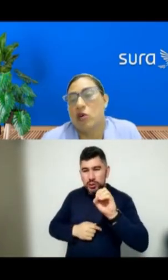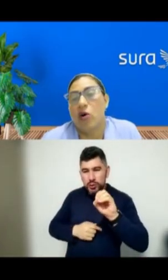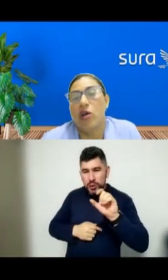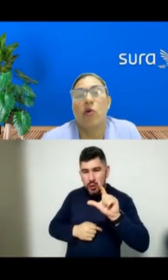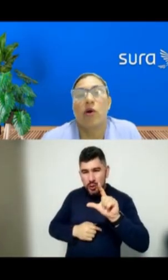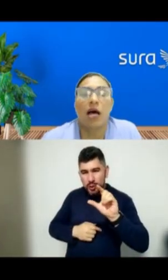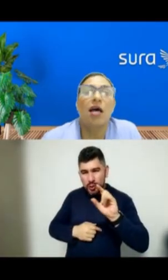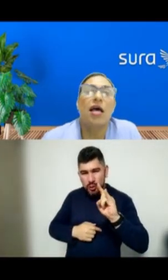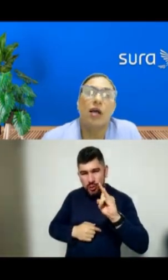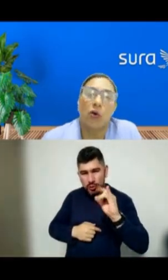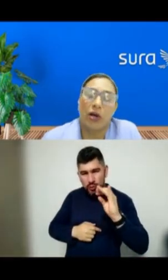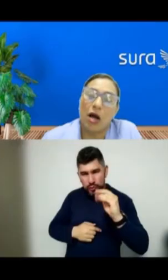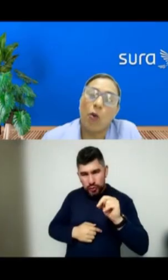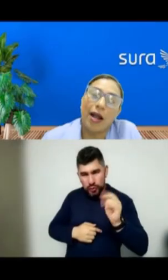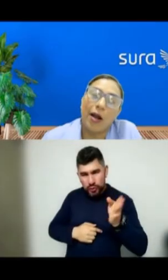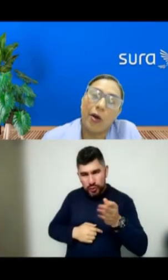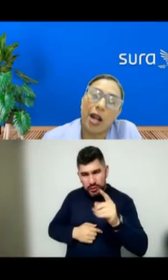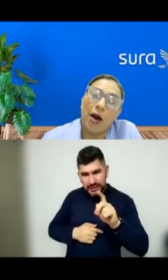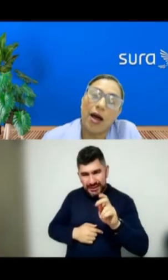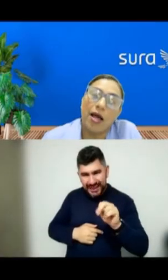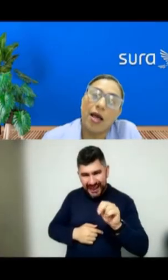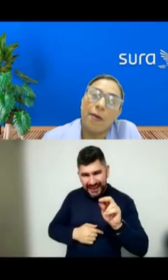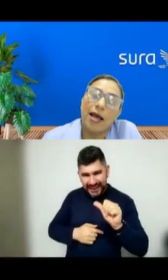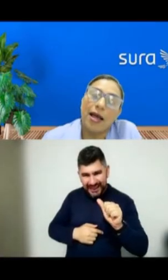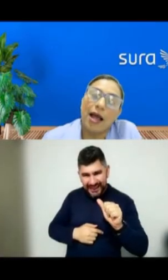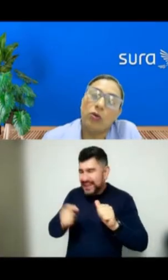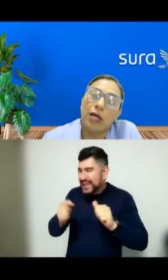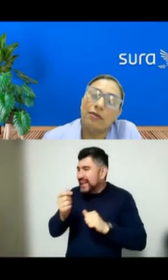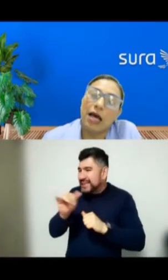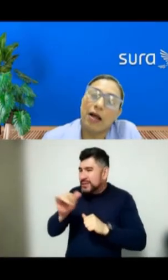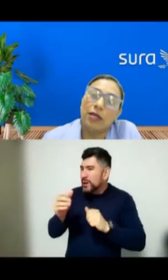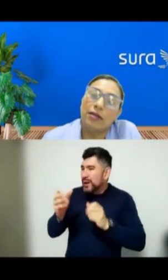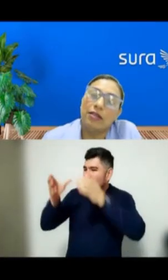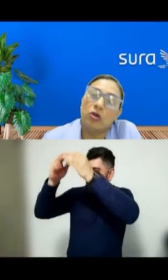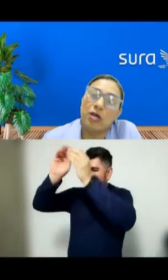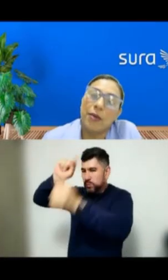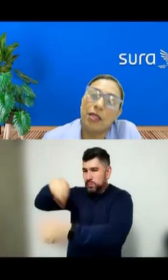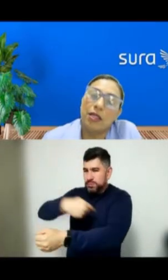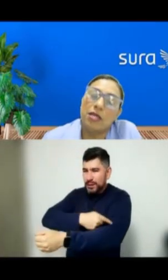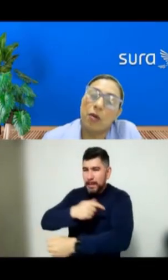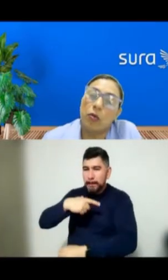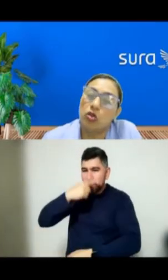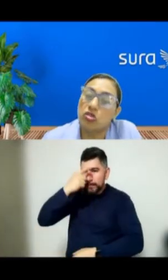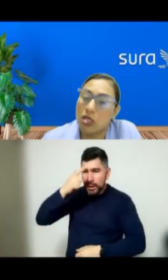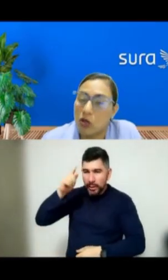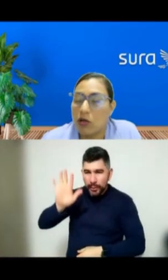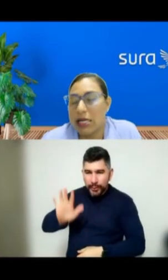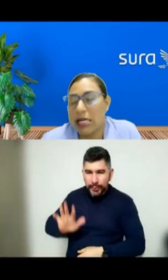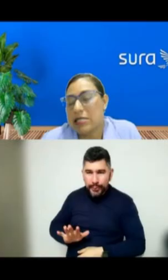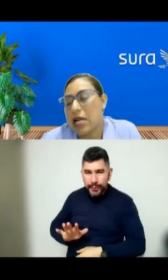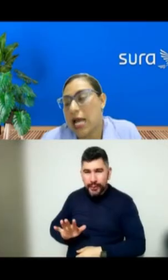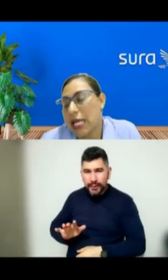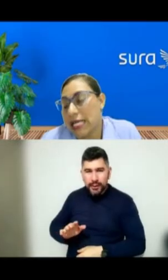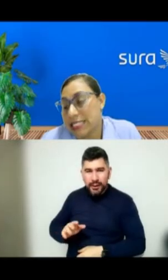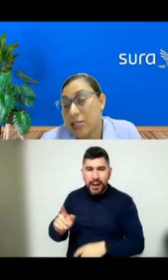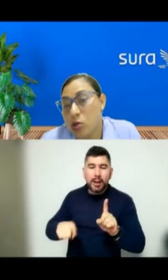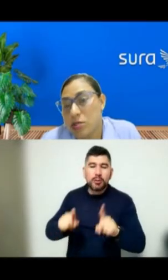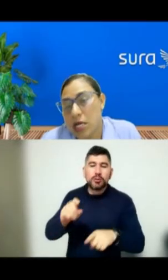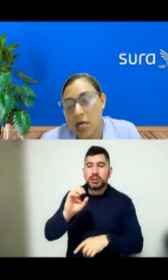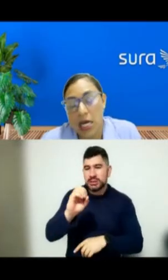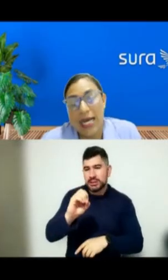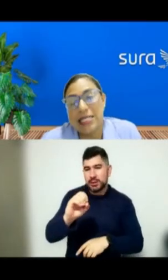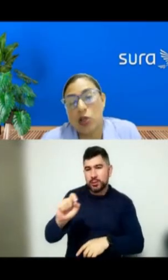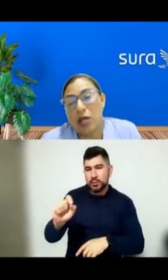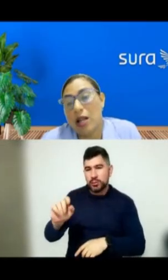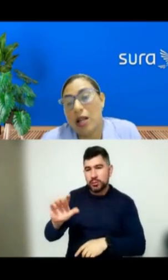el suero fisiológico, ¿verdad? Con esa agua es la que voy a lavar. Algunas dextrosas vienen de 0.5, que esa